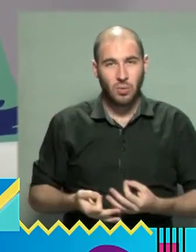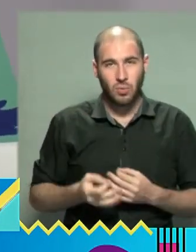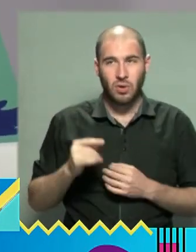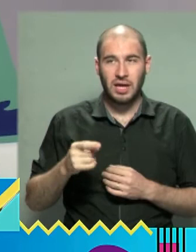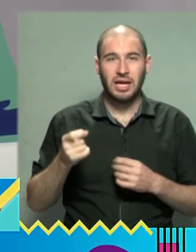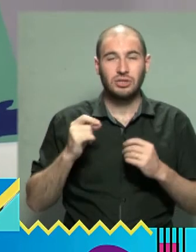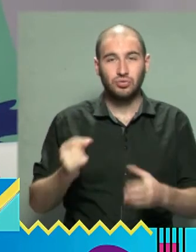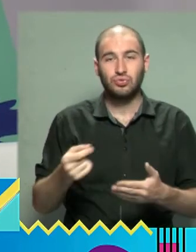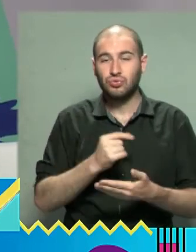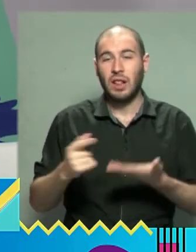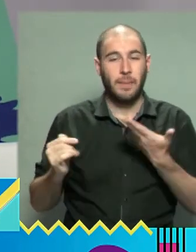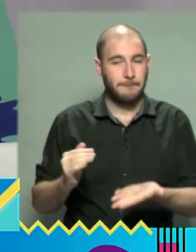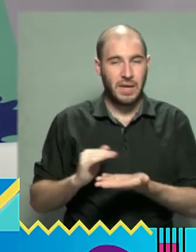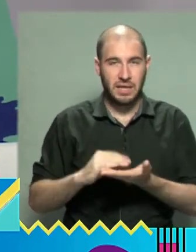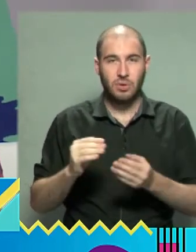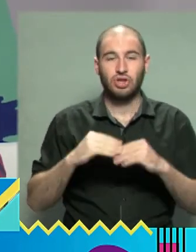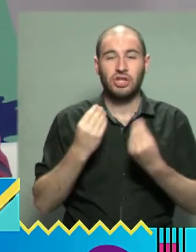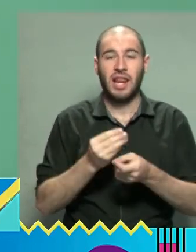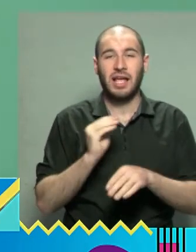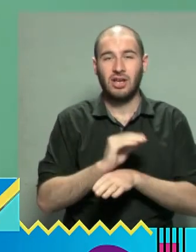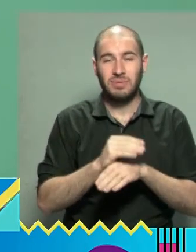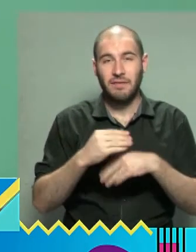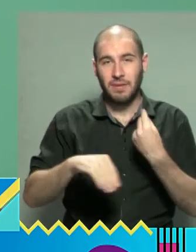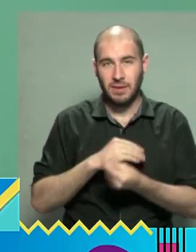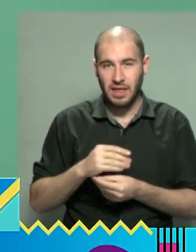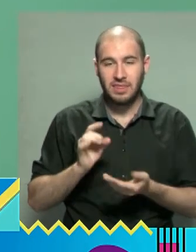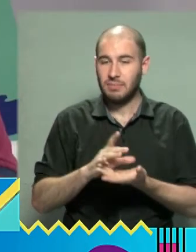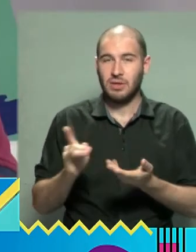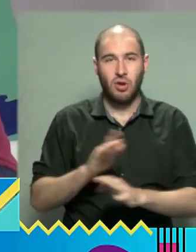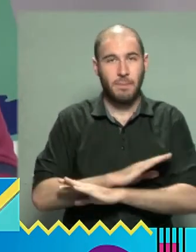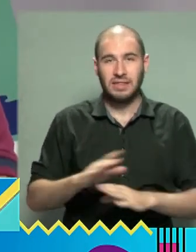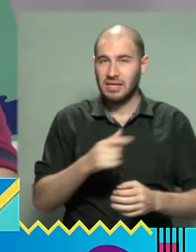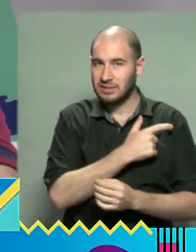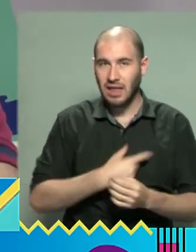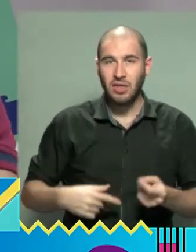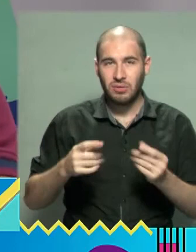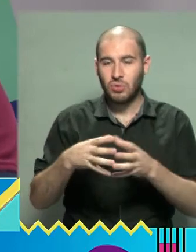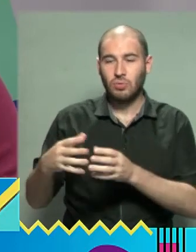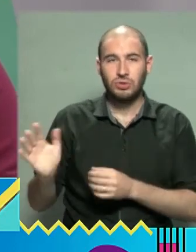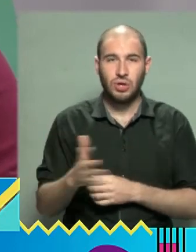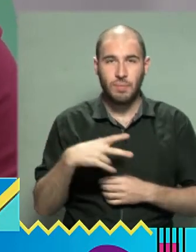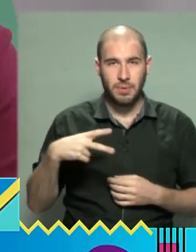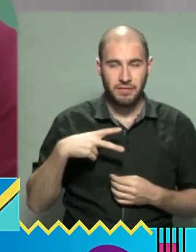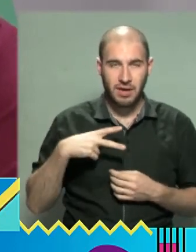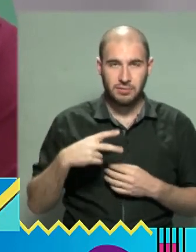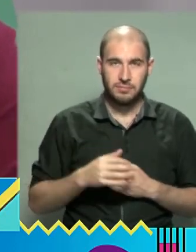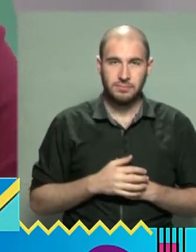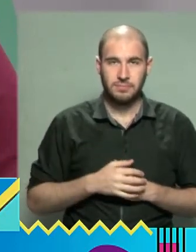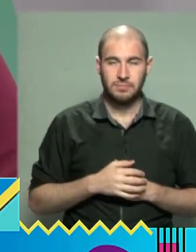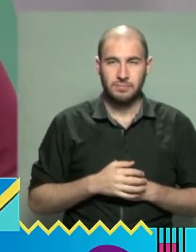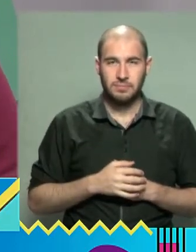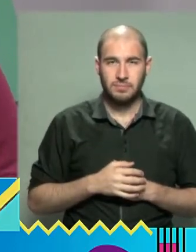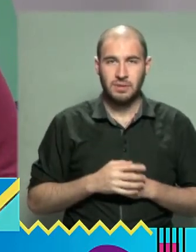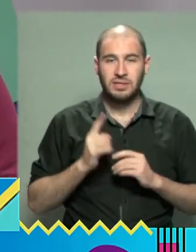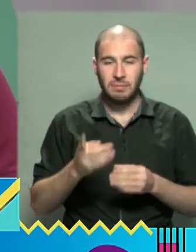el salario mínimo vital y móvil, la canasta familiar, que cesen los despidos en el Estado y en todos los entes privados, y